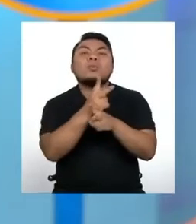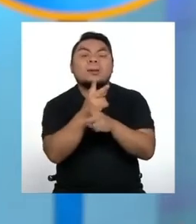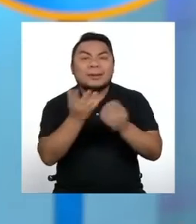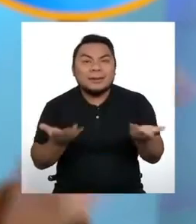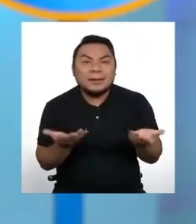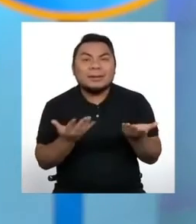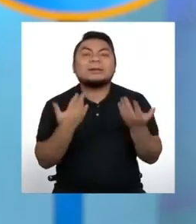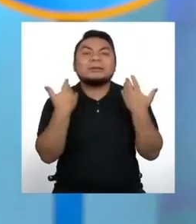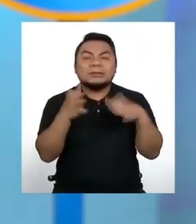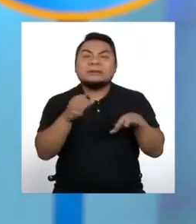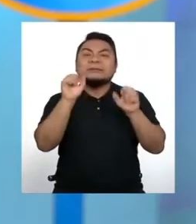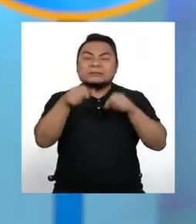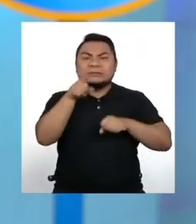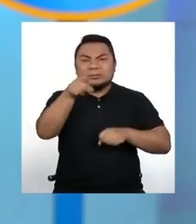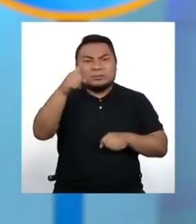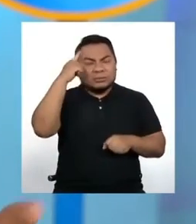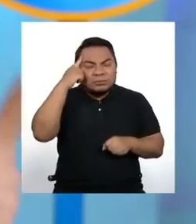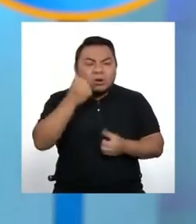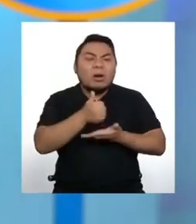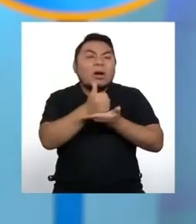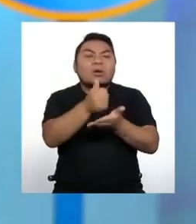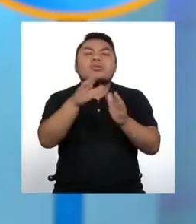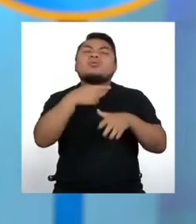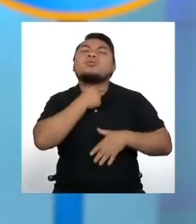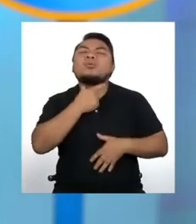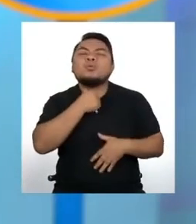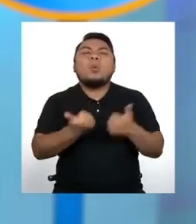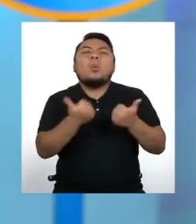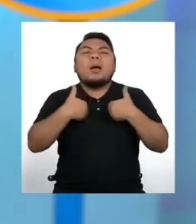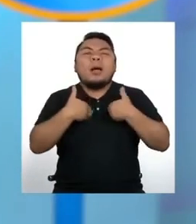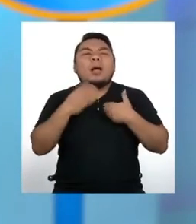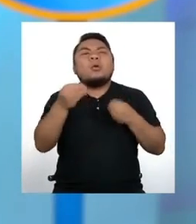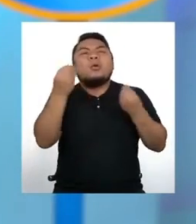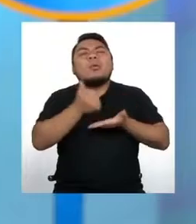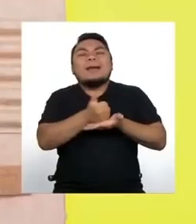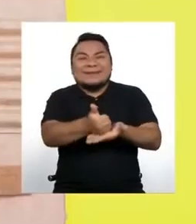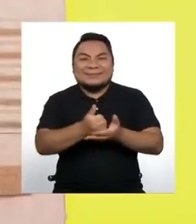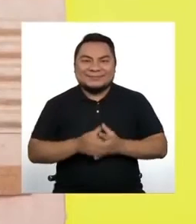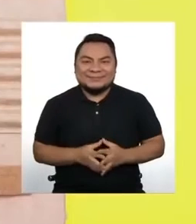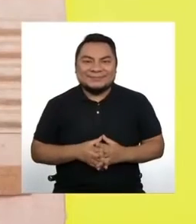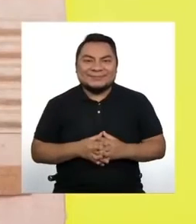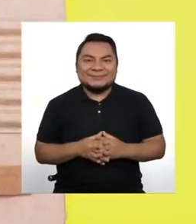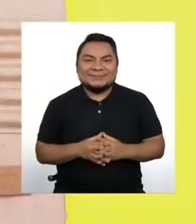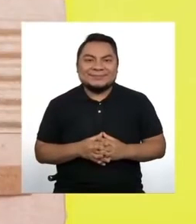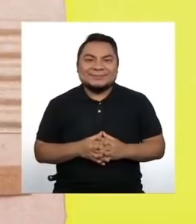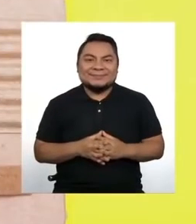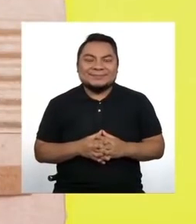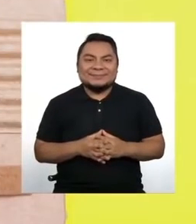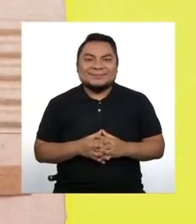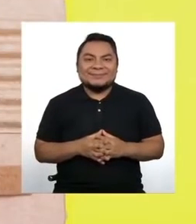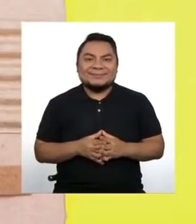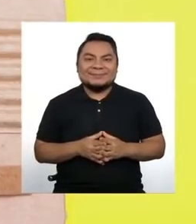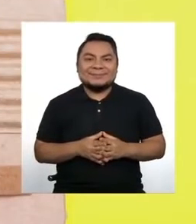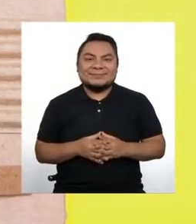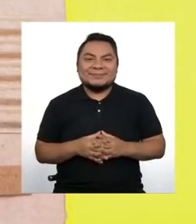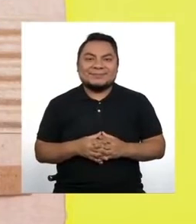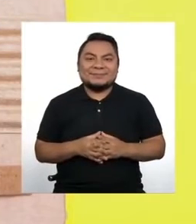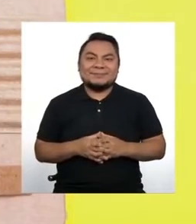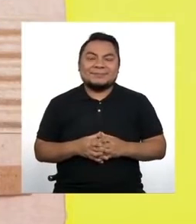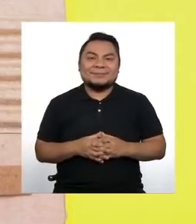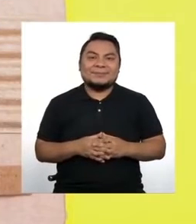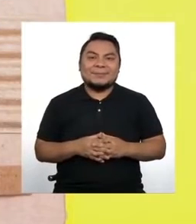nombre, responder cuando le hablan a través de balbuceos, sonrisas, miradas,